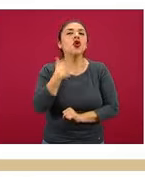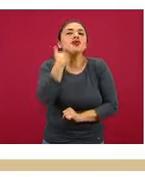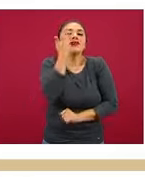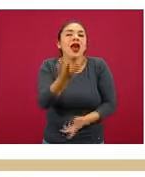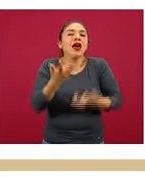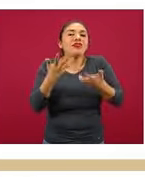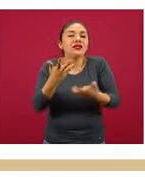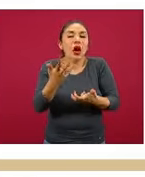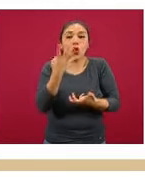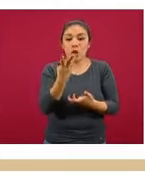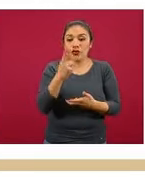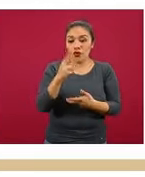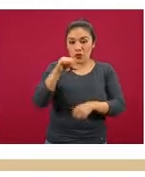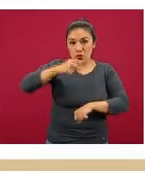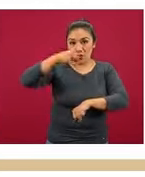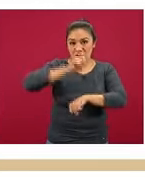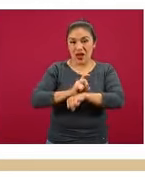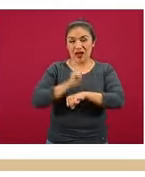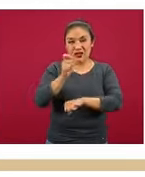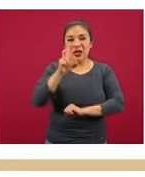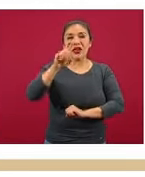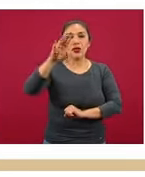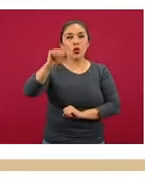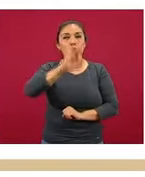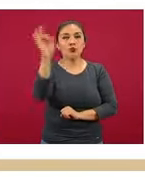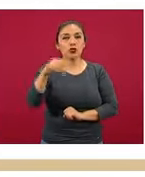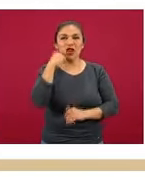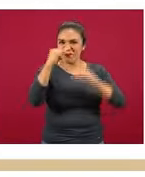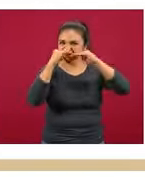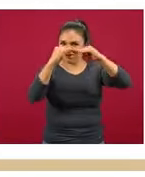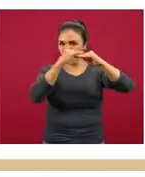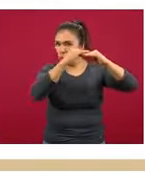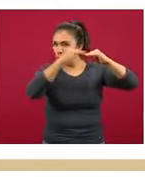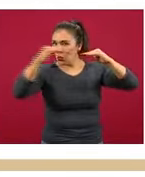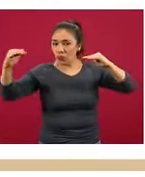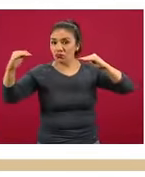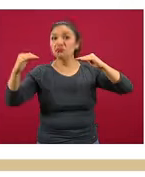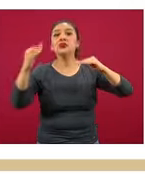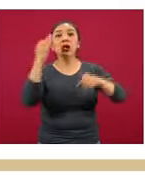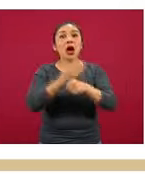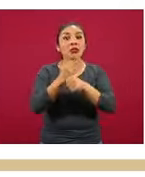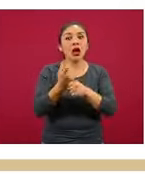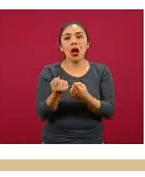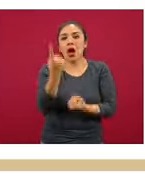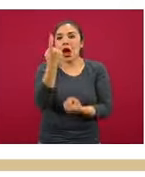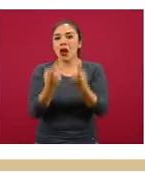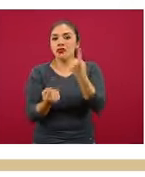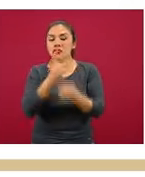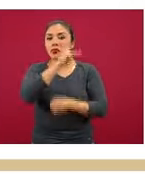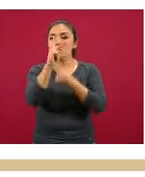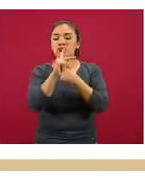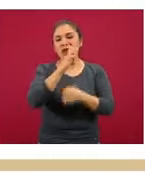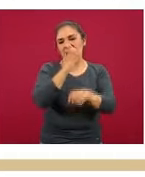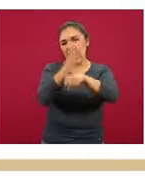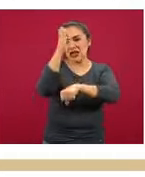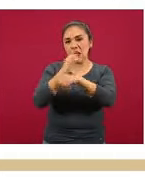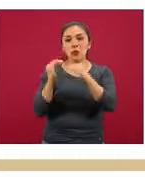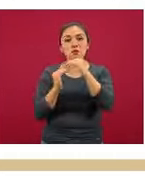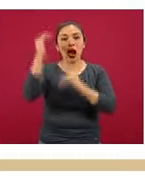al 4 de noviembre, que es este 39%, al cual llegaron o superaron Tlaxcala, Hidalgo,